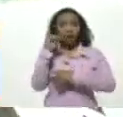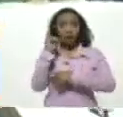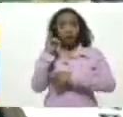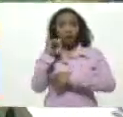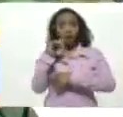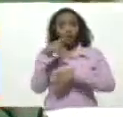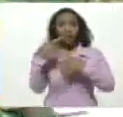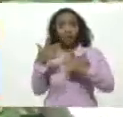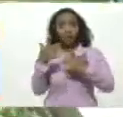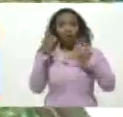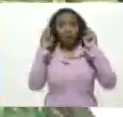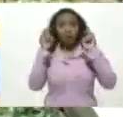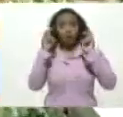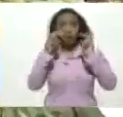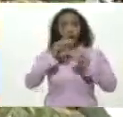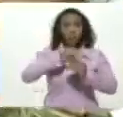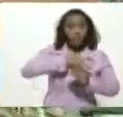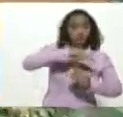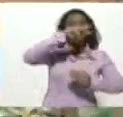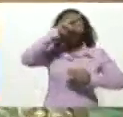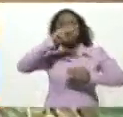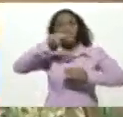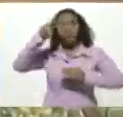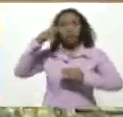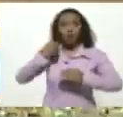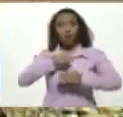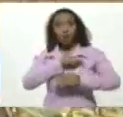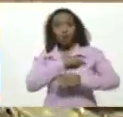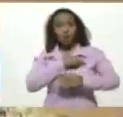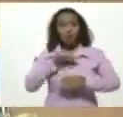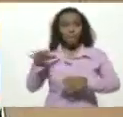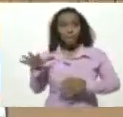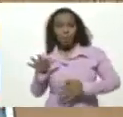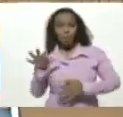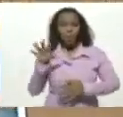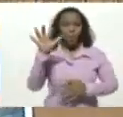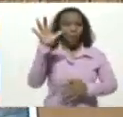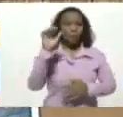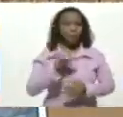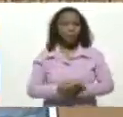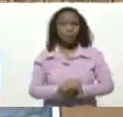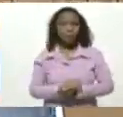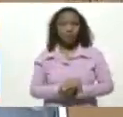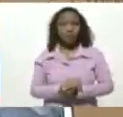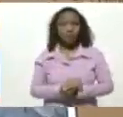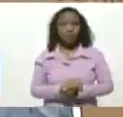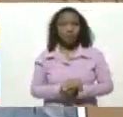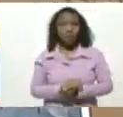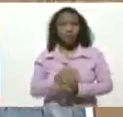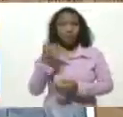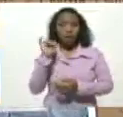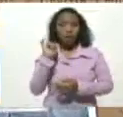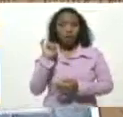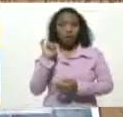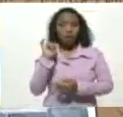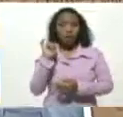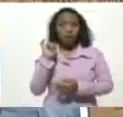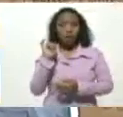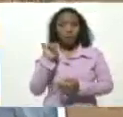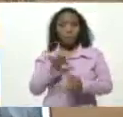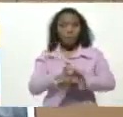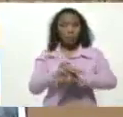una parte de la montaña de nuestro imponente Guarayra Repano. Correcto. Que contiene la